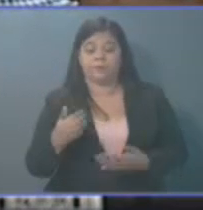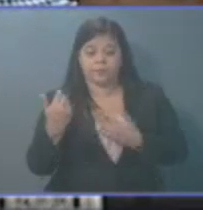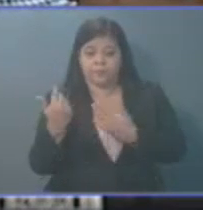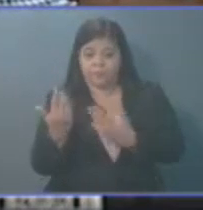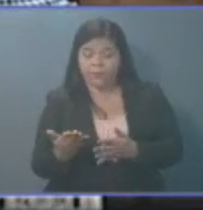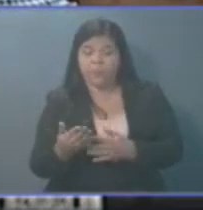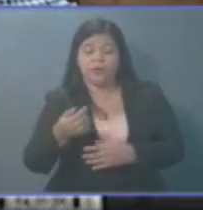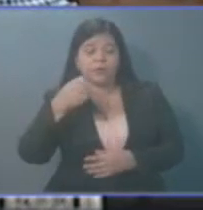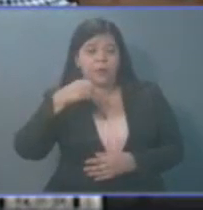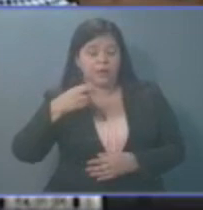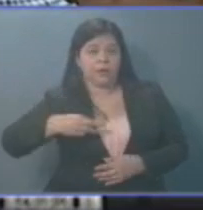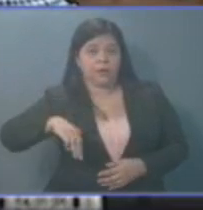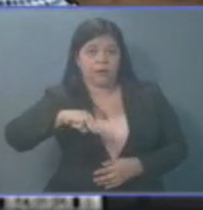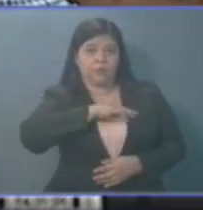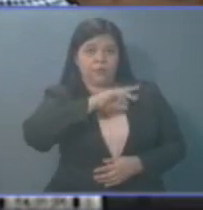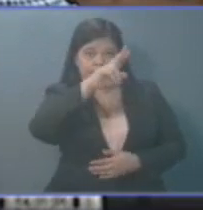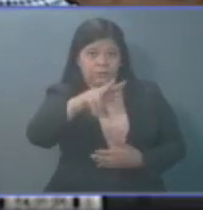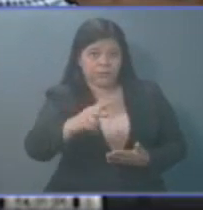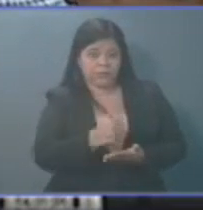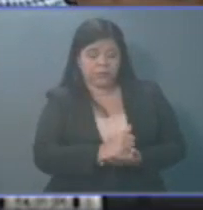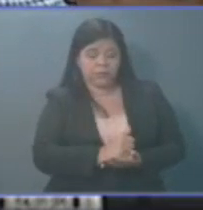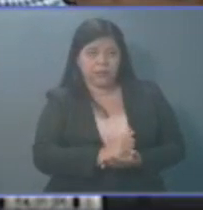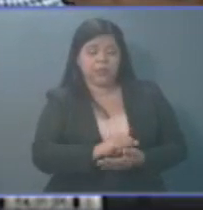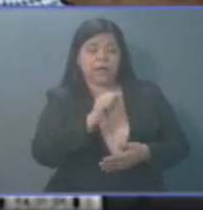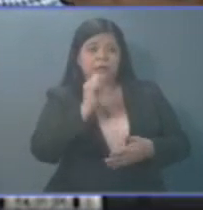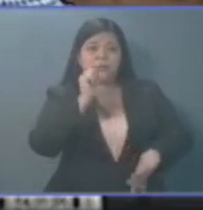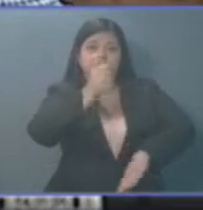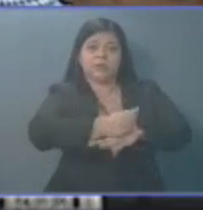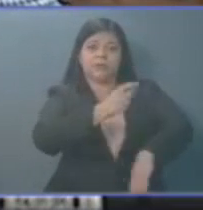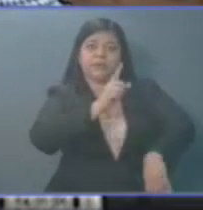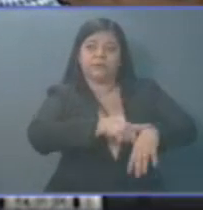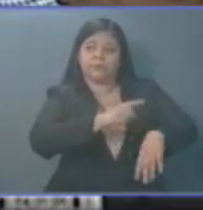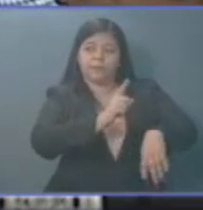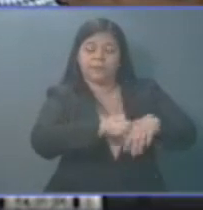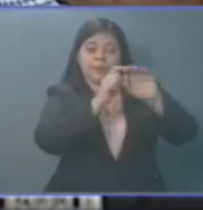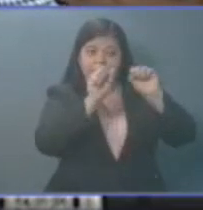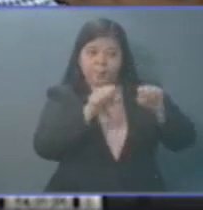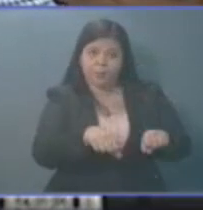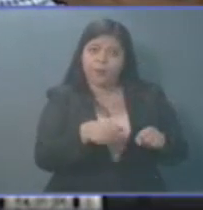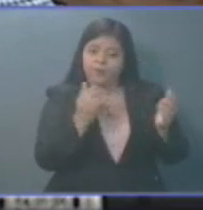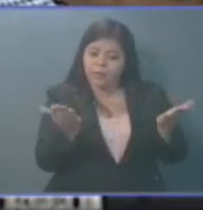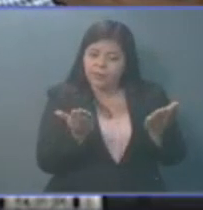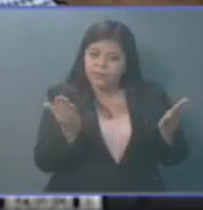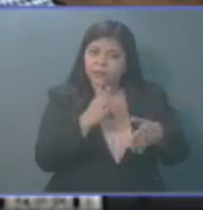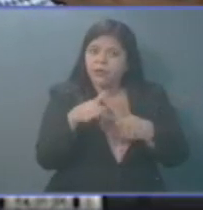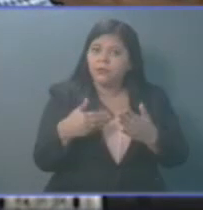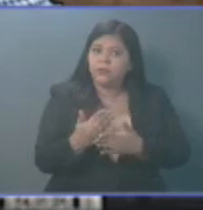otorgándole al Ministerio de Hacienda plazo para que pueda realizar las gestiones en